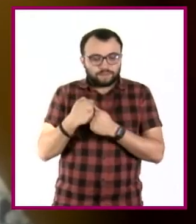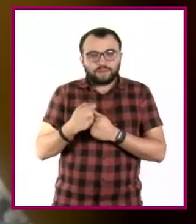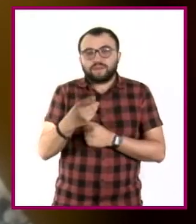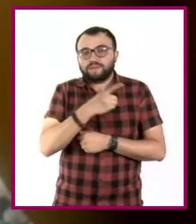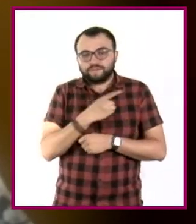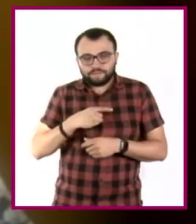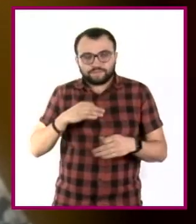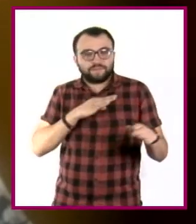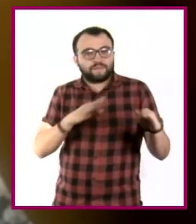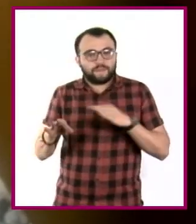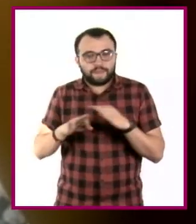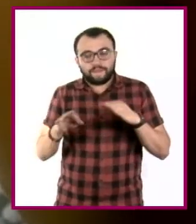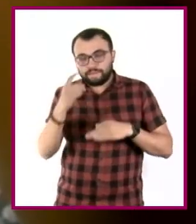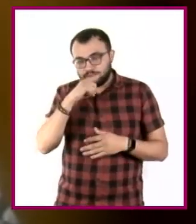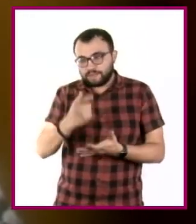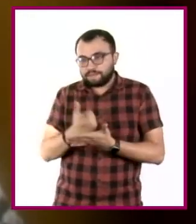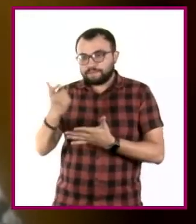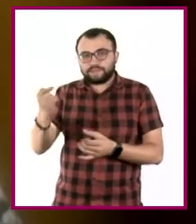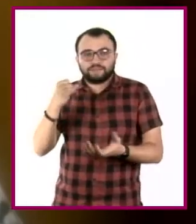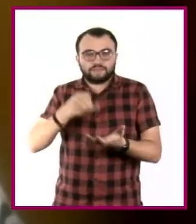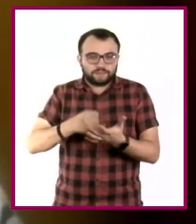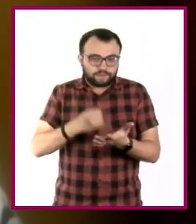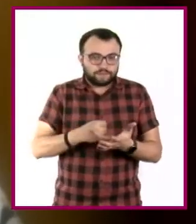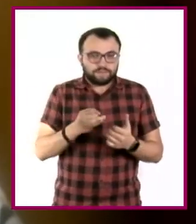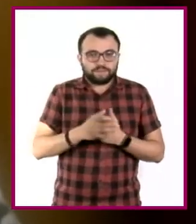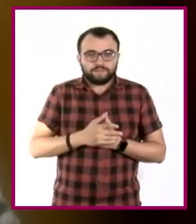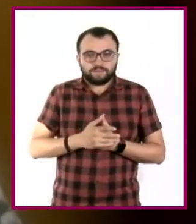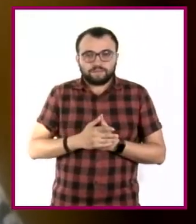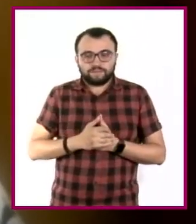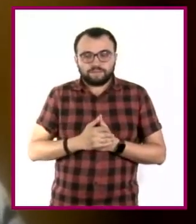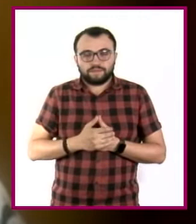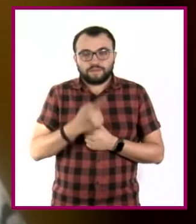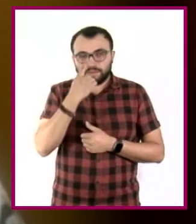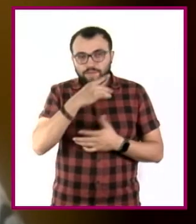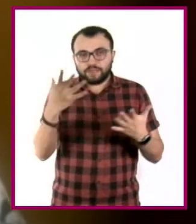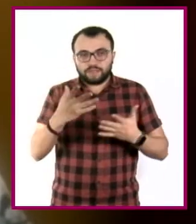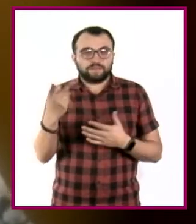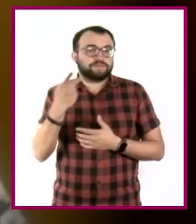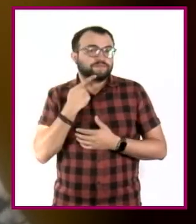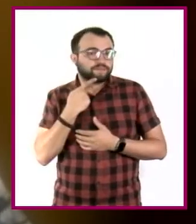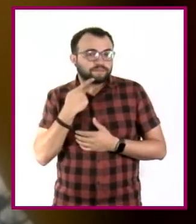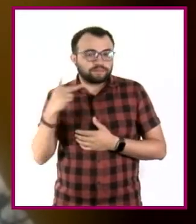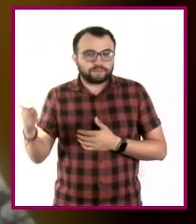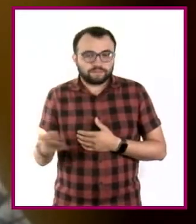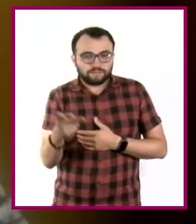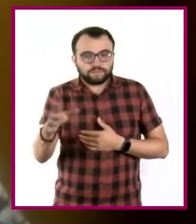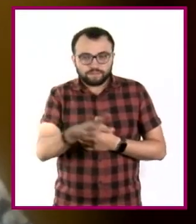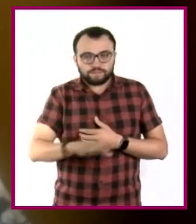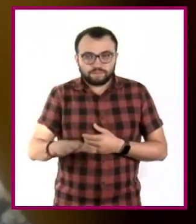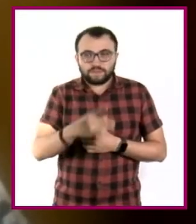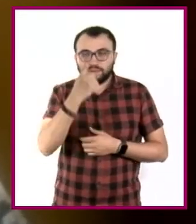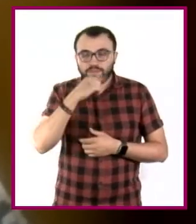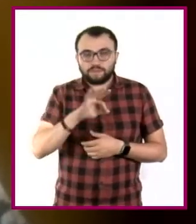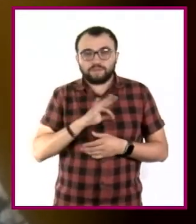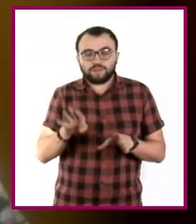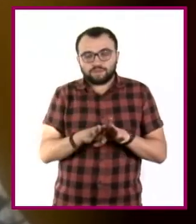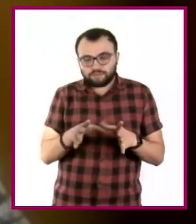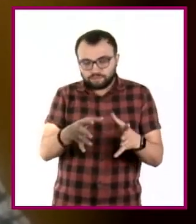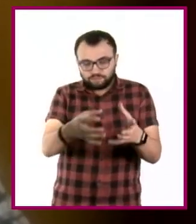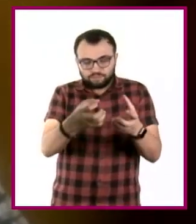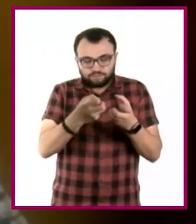que trabajar para pagar los impuestos, para hacer las políticas públicas, para sostener a